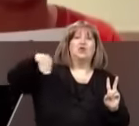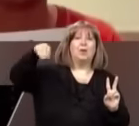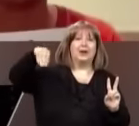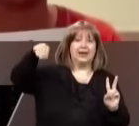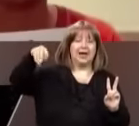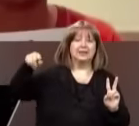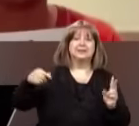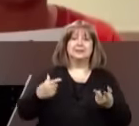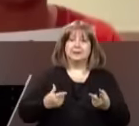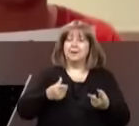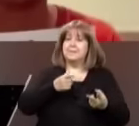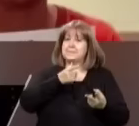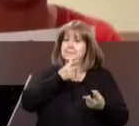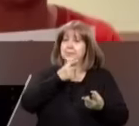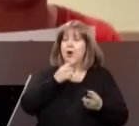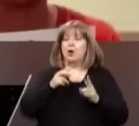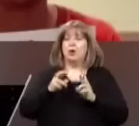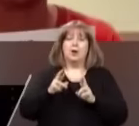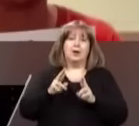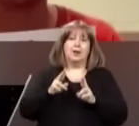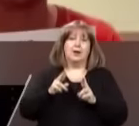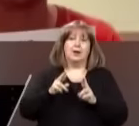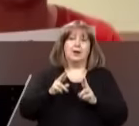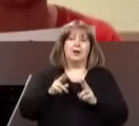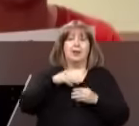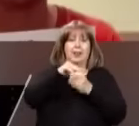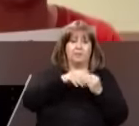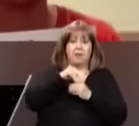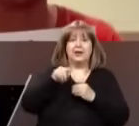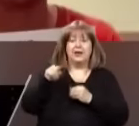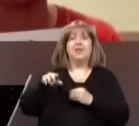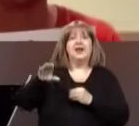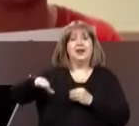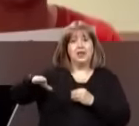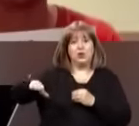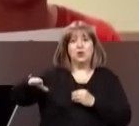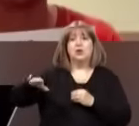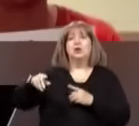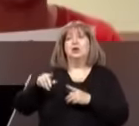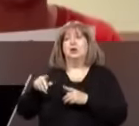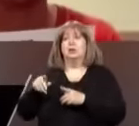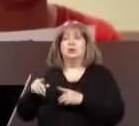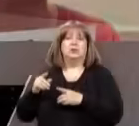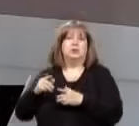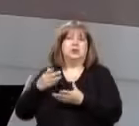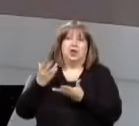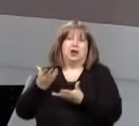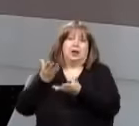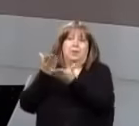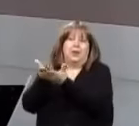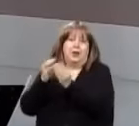familia de Dupuy se vea obligada a pedir el juicio político. Tenemos 30 diputados, a algunos se le puede ocurrir. Doctor, para que la...